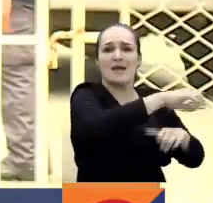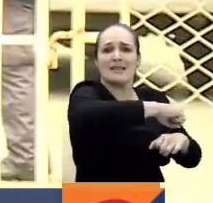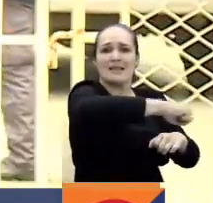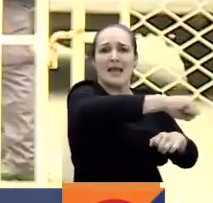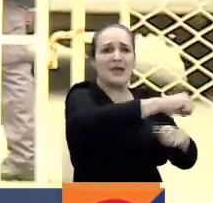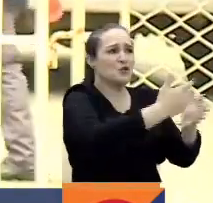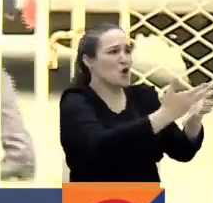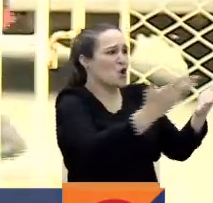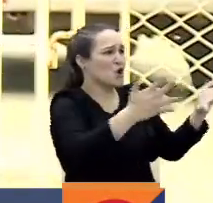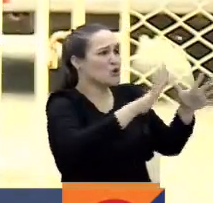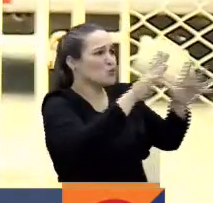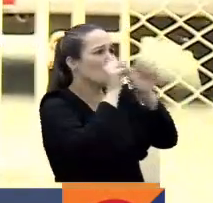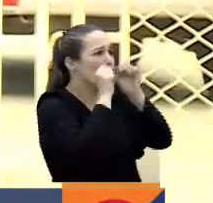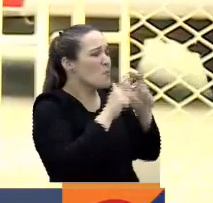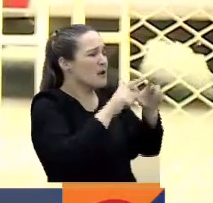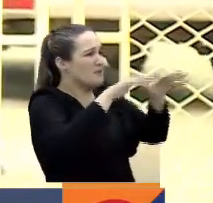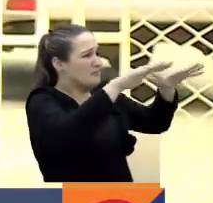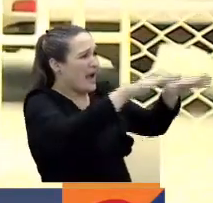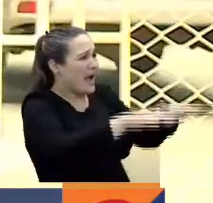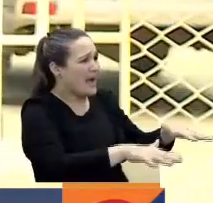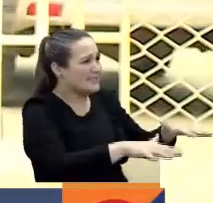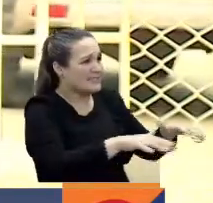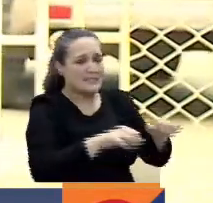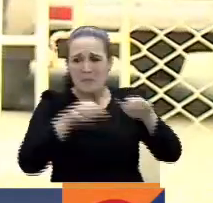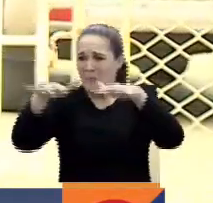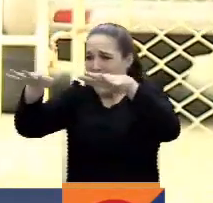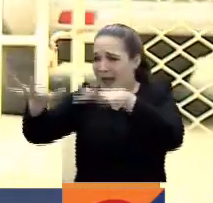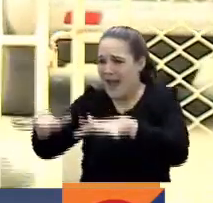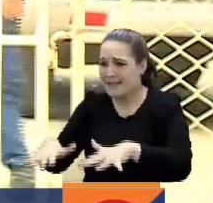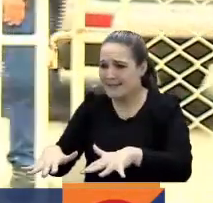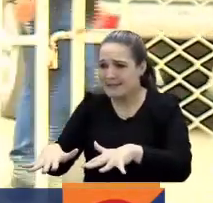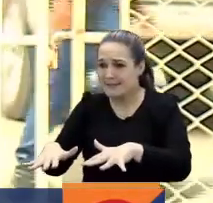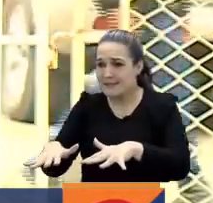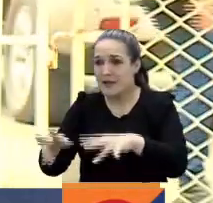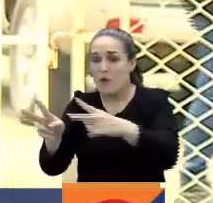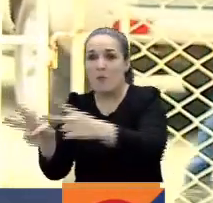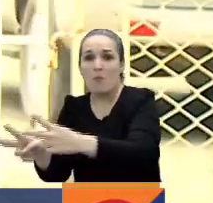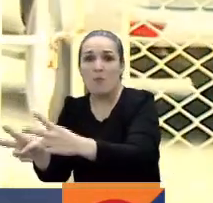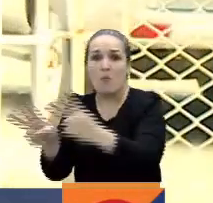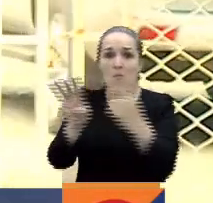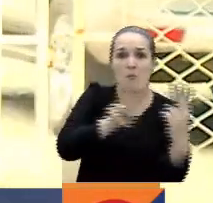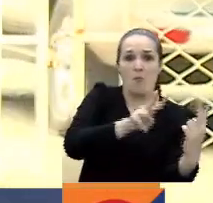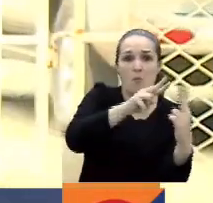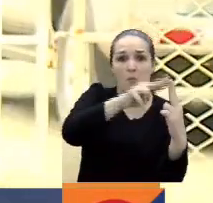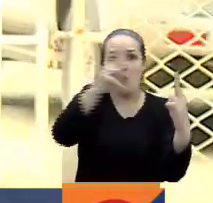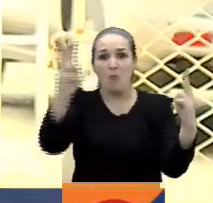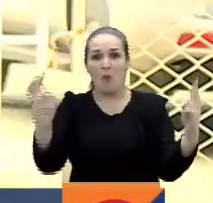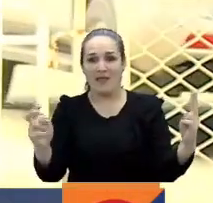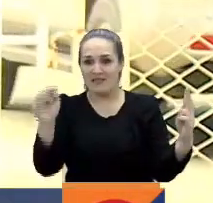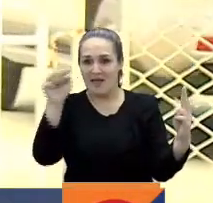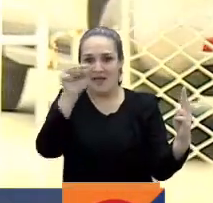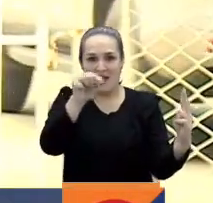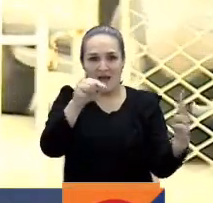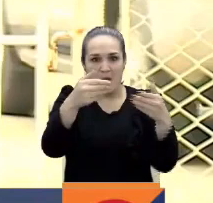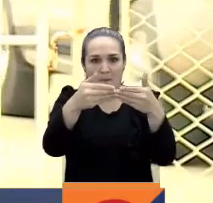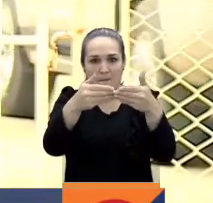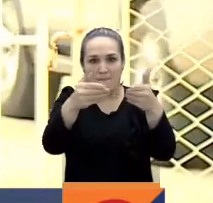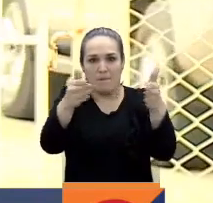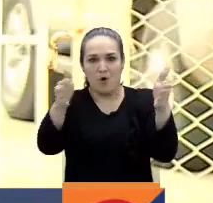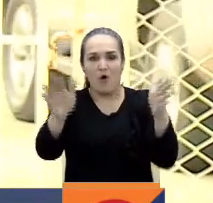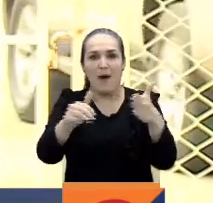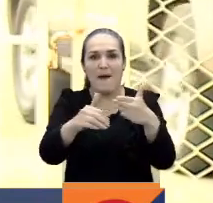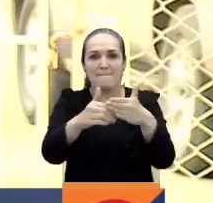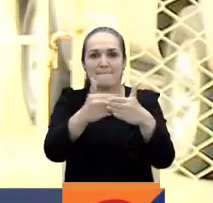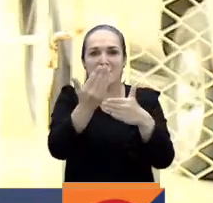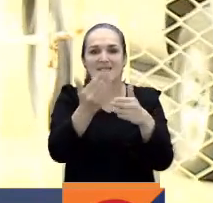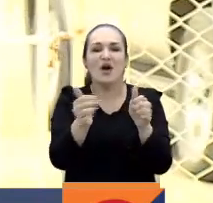desastre humanitario a este lado. Que este puente de cemento sea el inicio, ojalá con el de